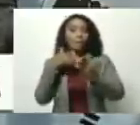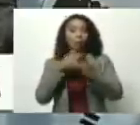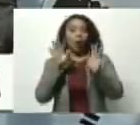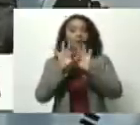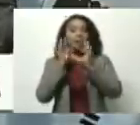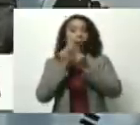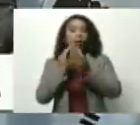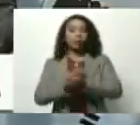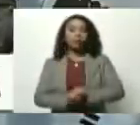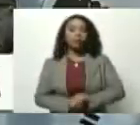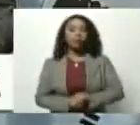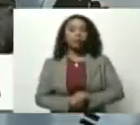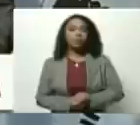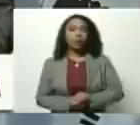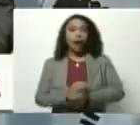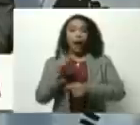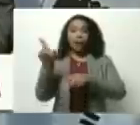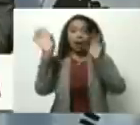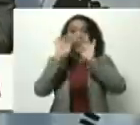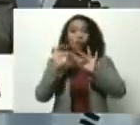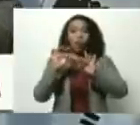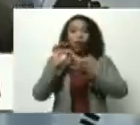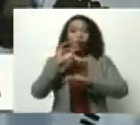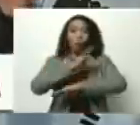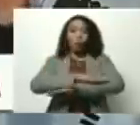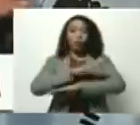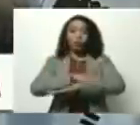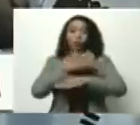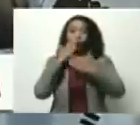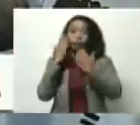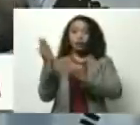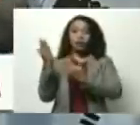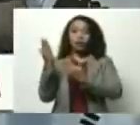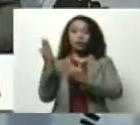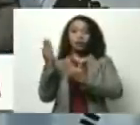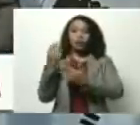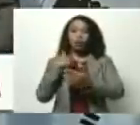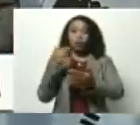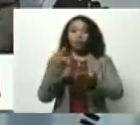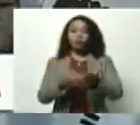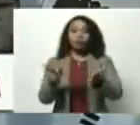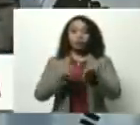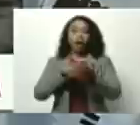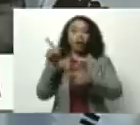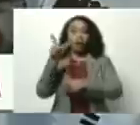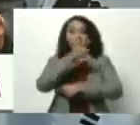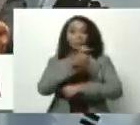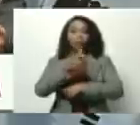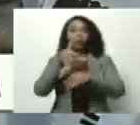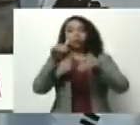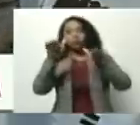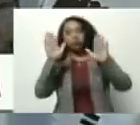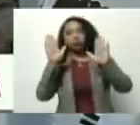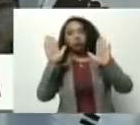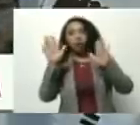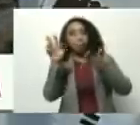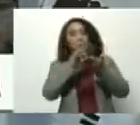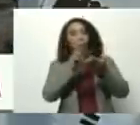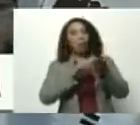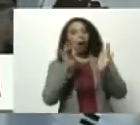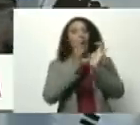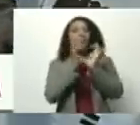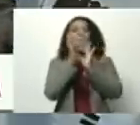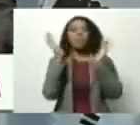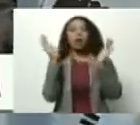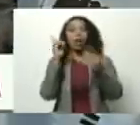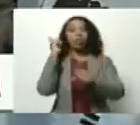familiares este tipo de hechos, repito, para estas personas que supuestamente leen la Biblia y